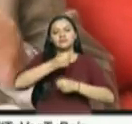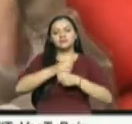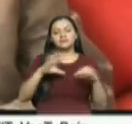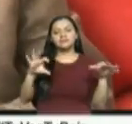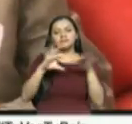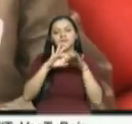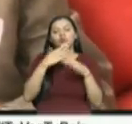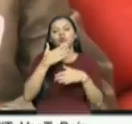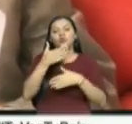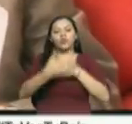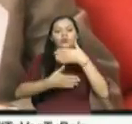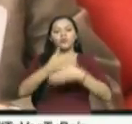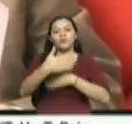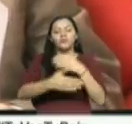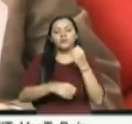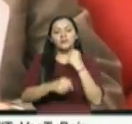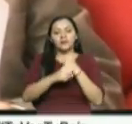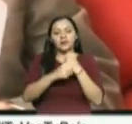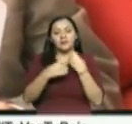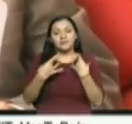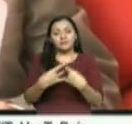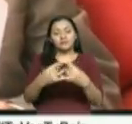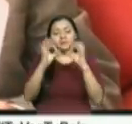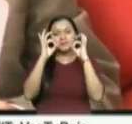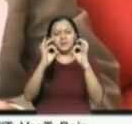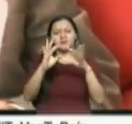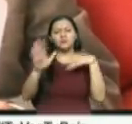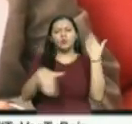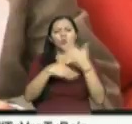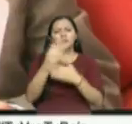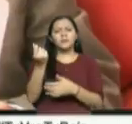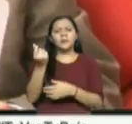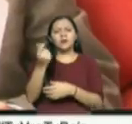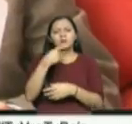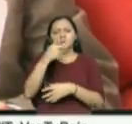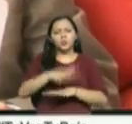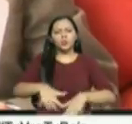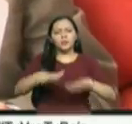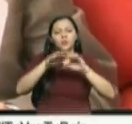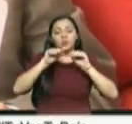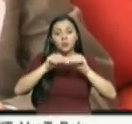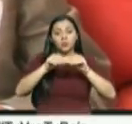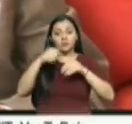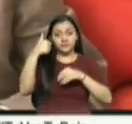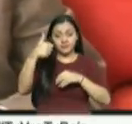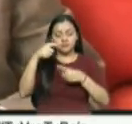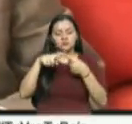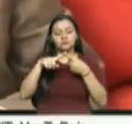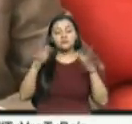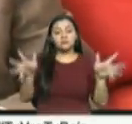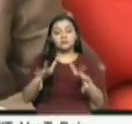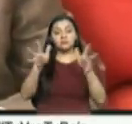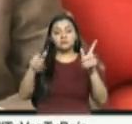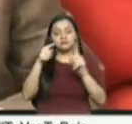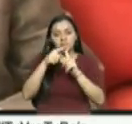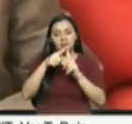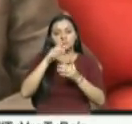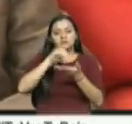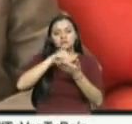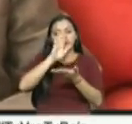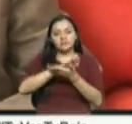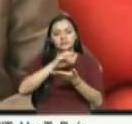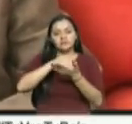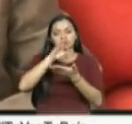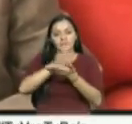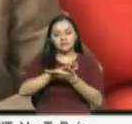gestión, el usar eficientemente todos los recursos públicos en educación pública, promover e implementar,